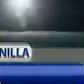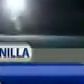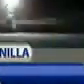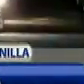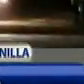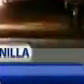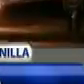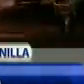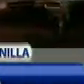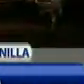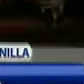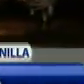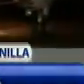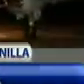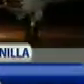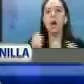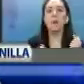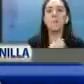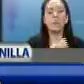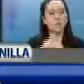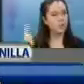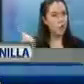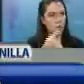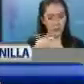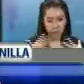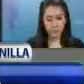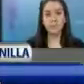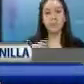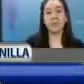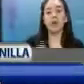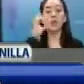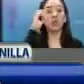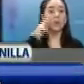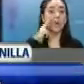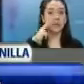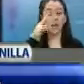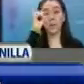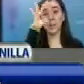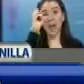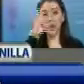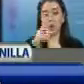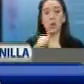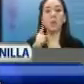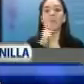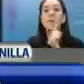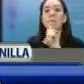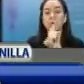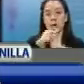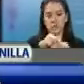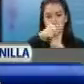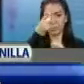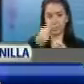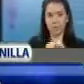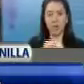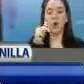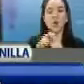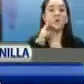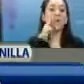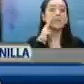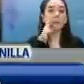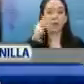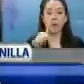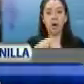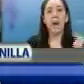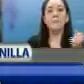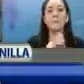visitamos, digo visitamos porque ahí fueron delegaciones tanto del Ministerio Público como de Gobernación, a